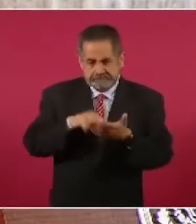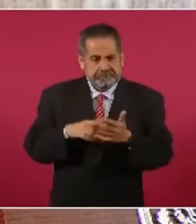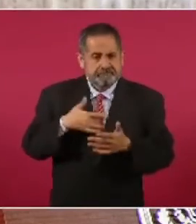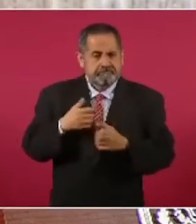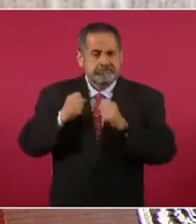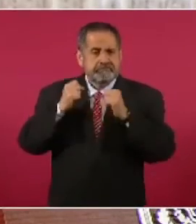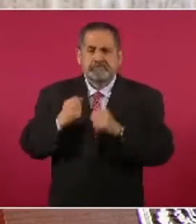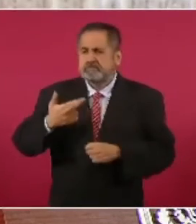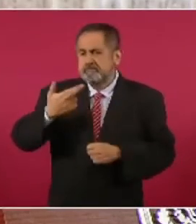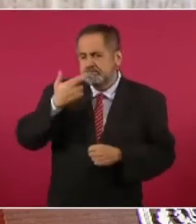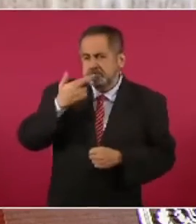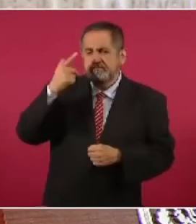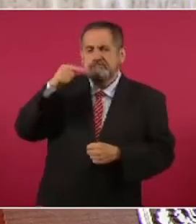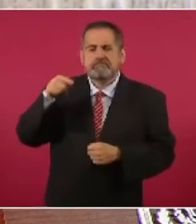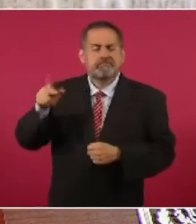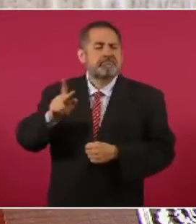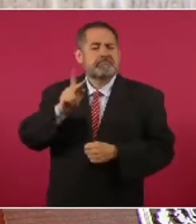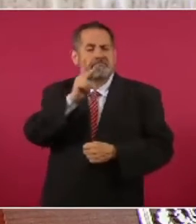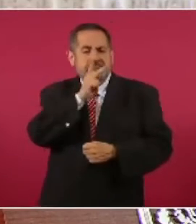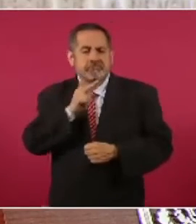el mejor Papa